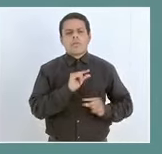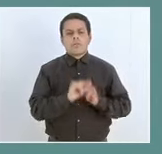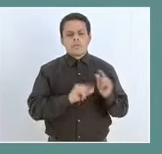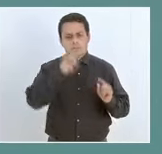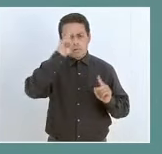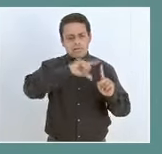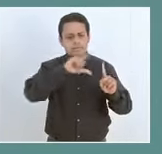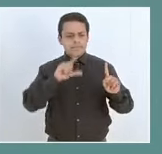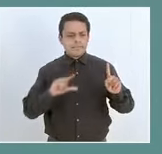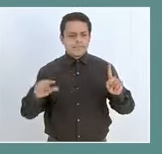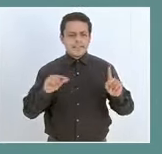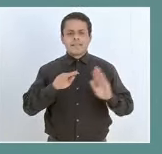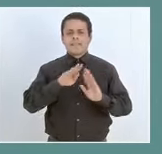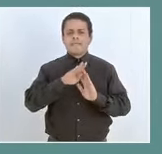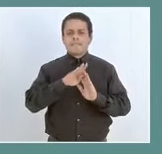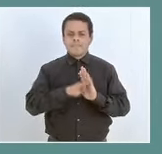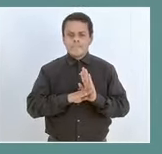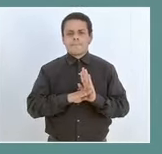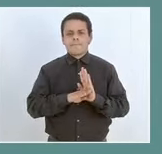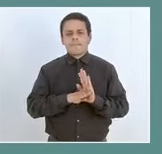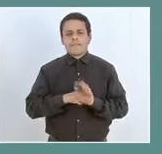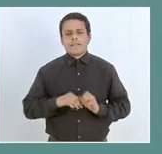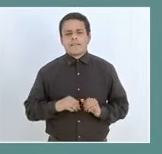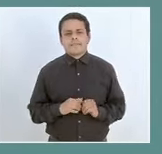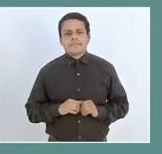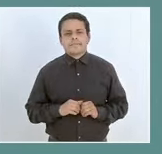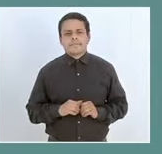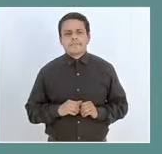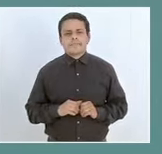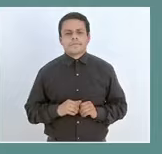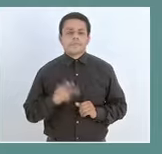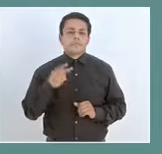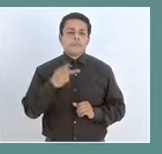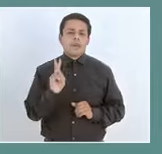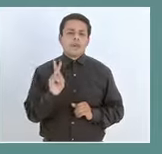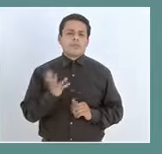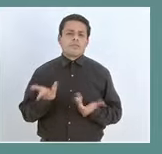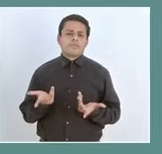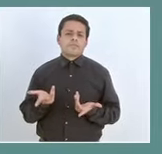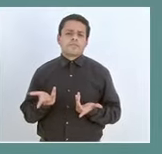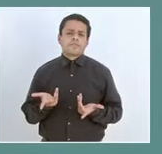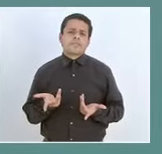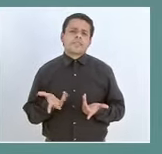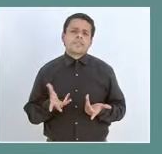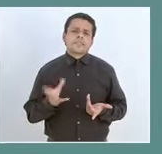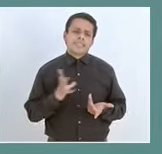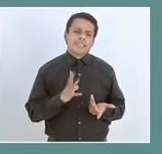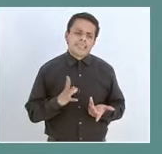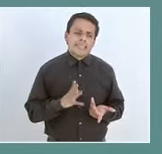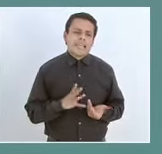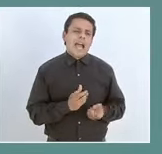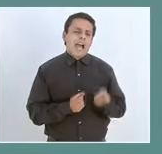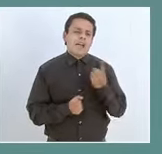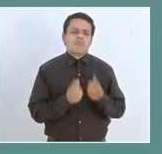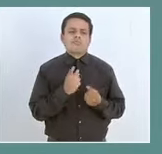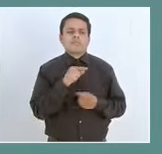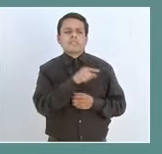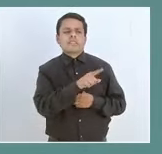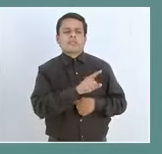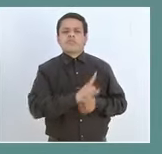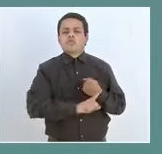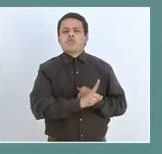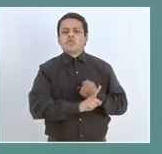el país en el tiempo que llevamos, pero hay delitos